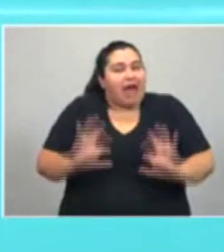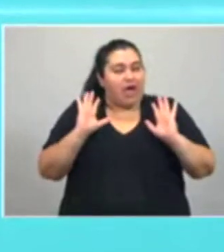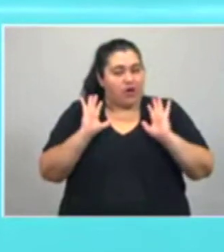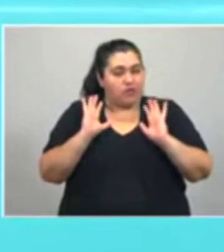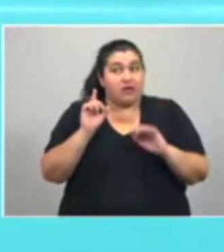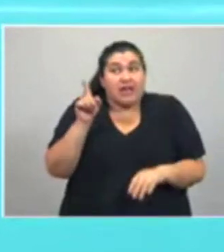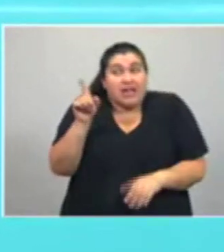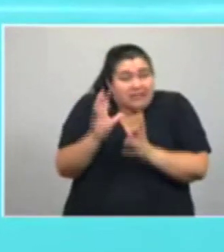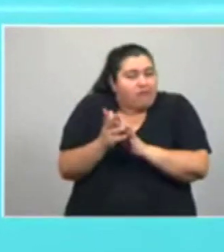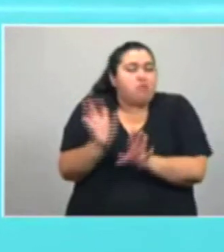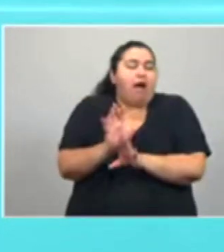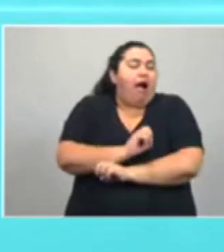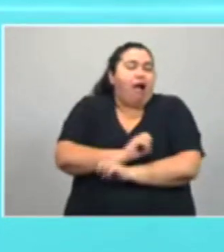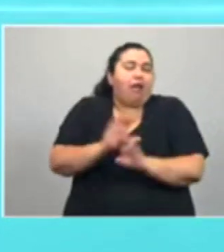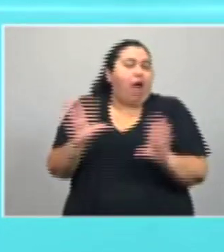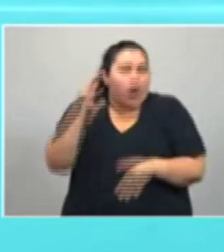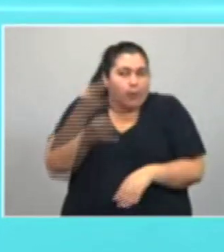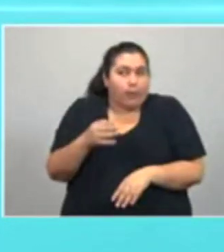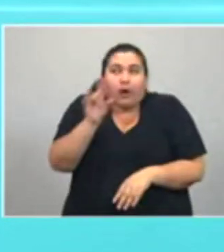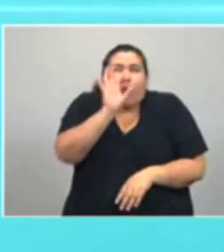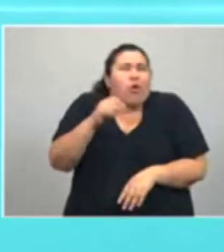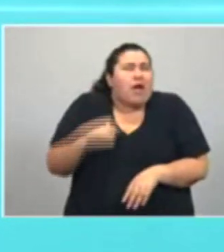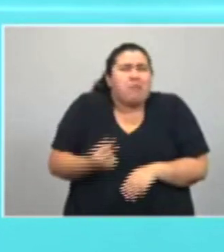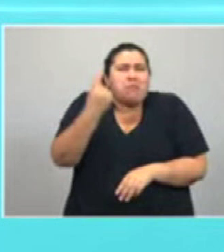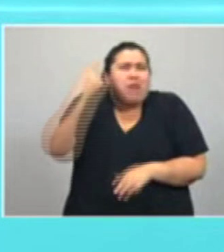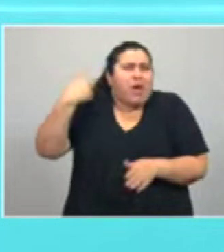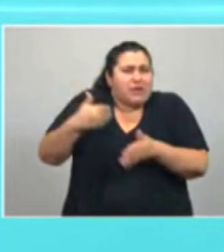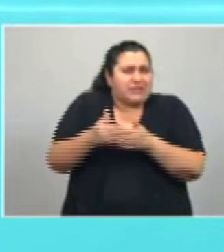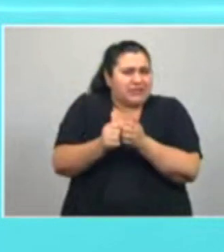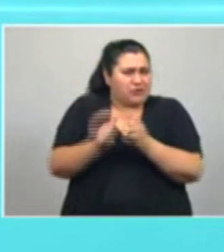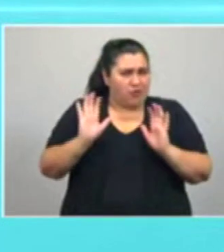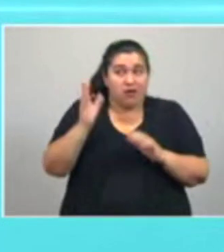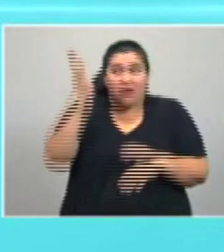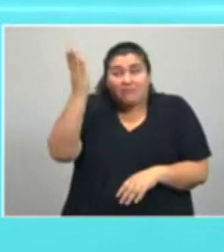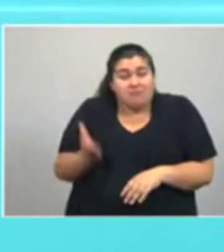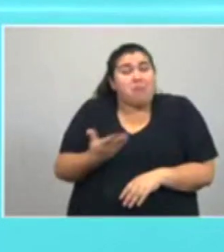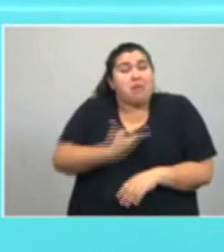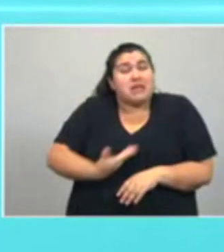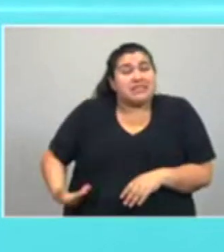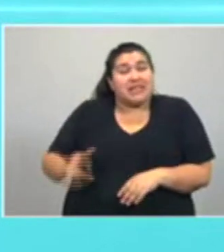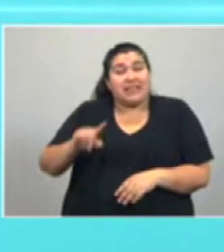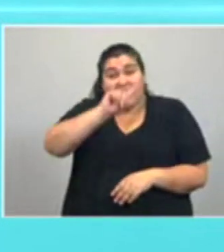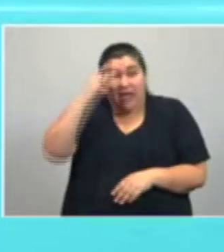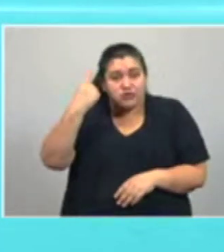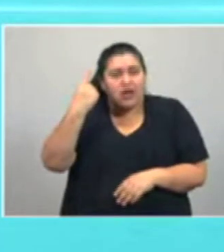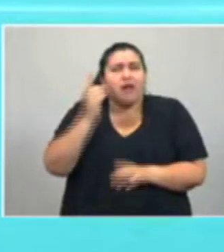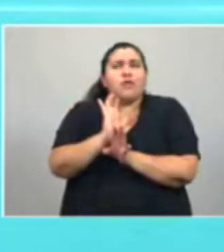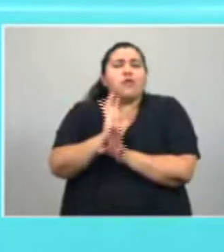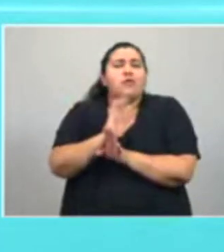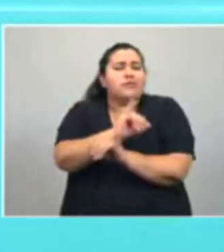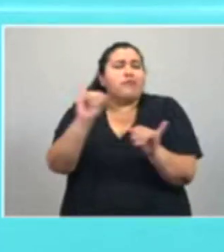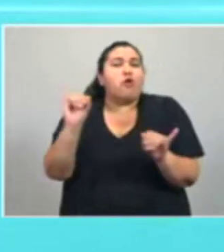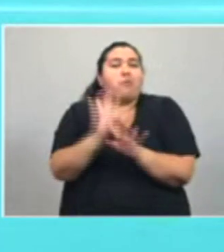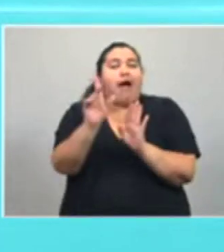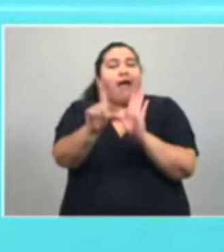los impuestos que se recaudan a nivel nacional y que reciben el 20%. Pero fue más allá y dijo que si se